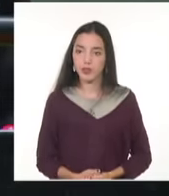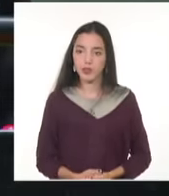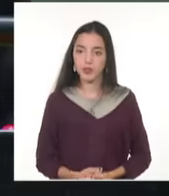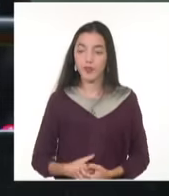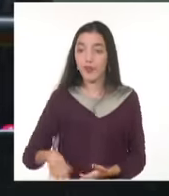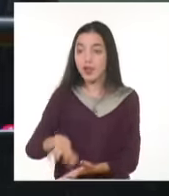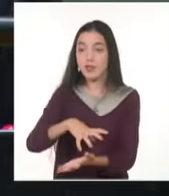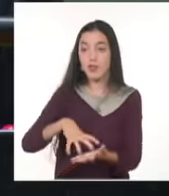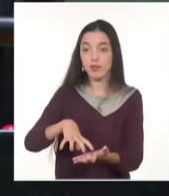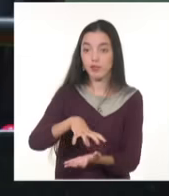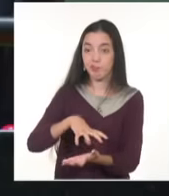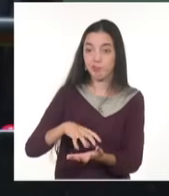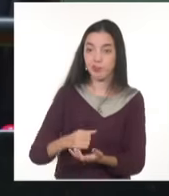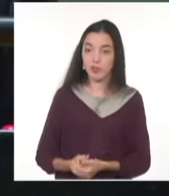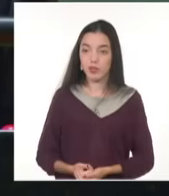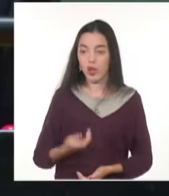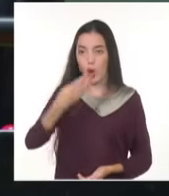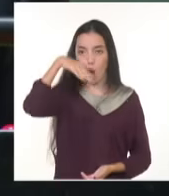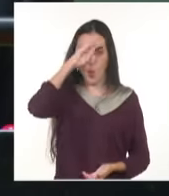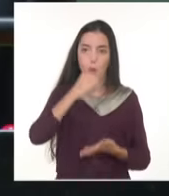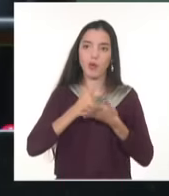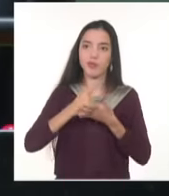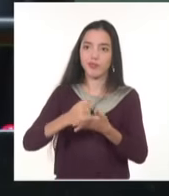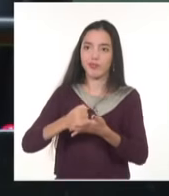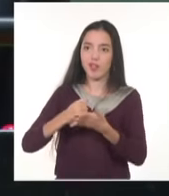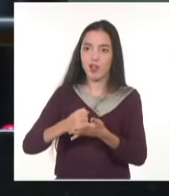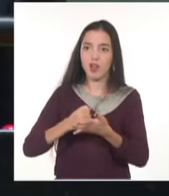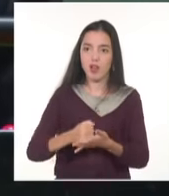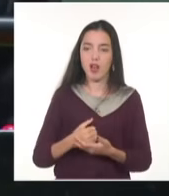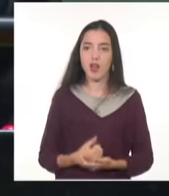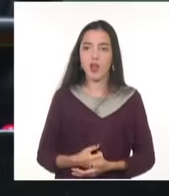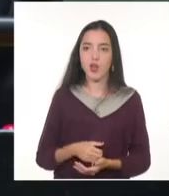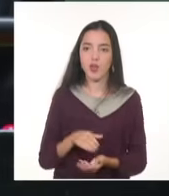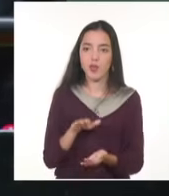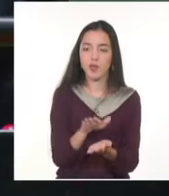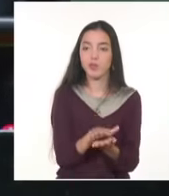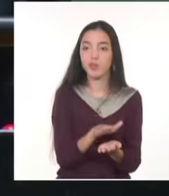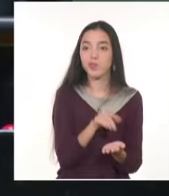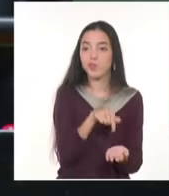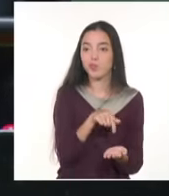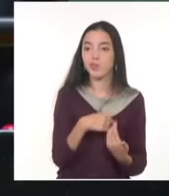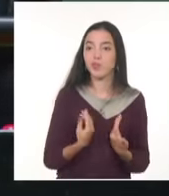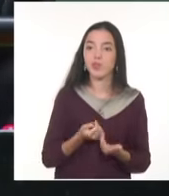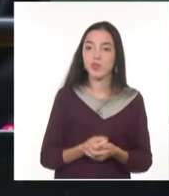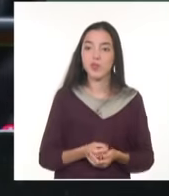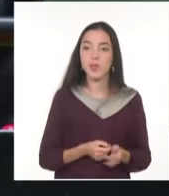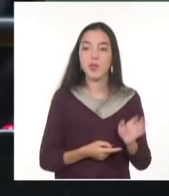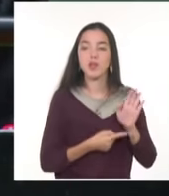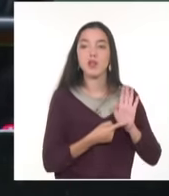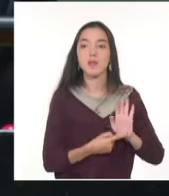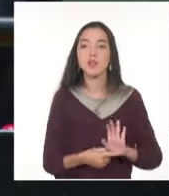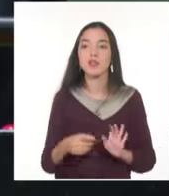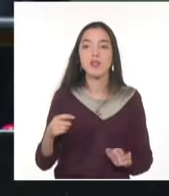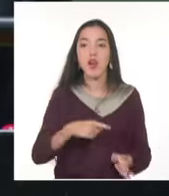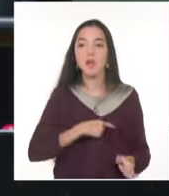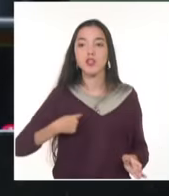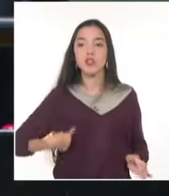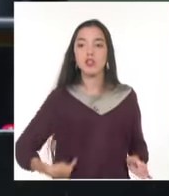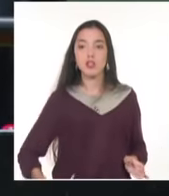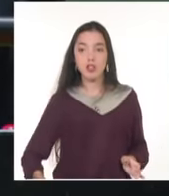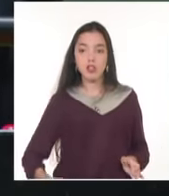contexto, Cuba apoya la propuesta conjunta presentada por China y Brasil para la